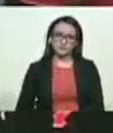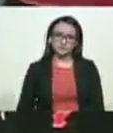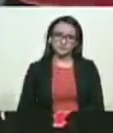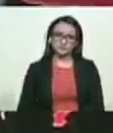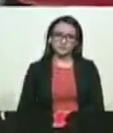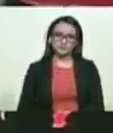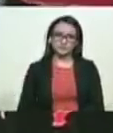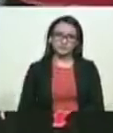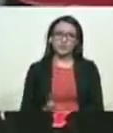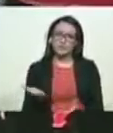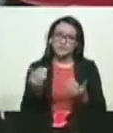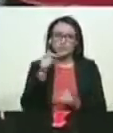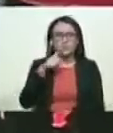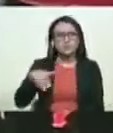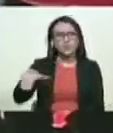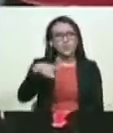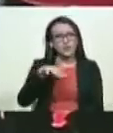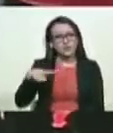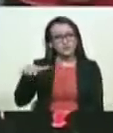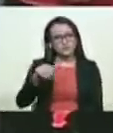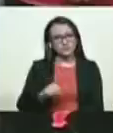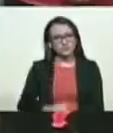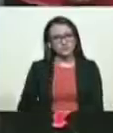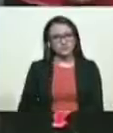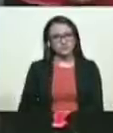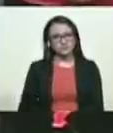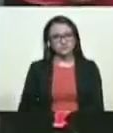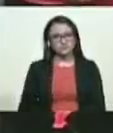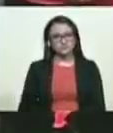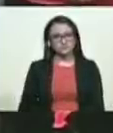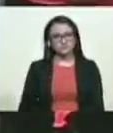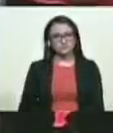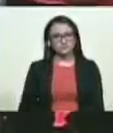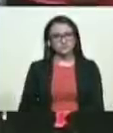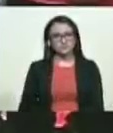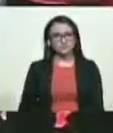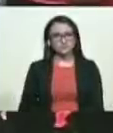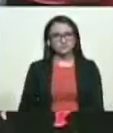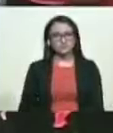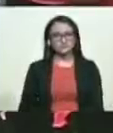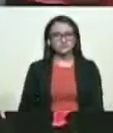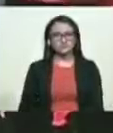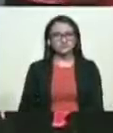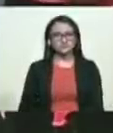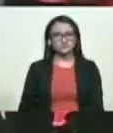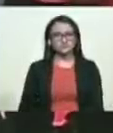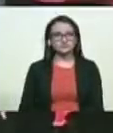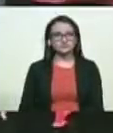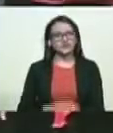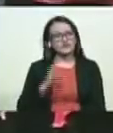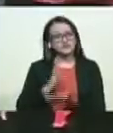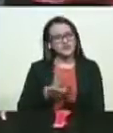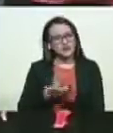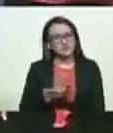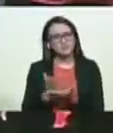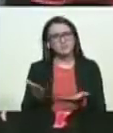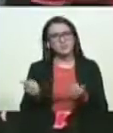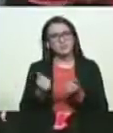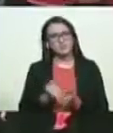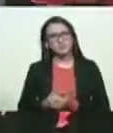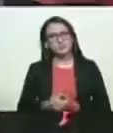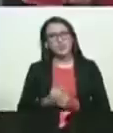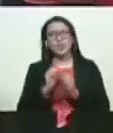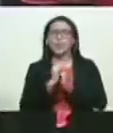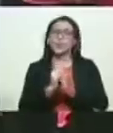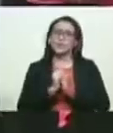y le pido al pueblo sobre todo siempre que me den su